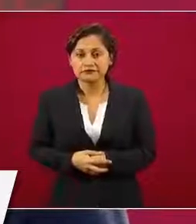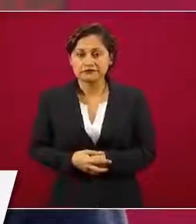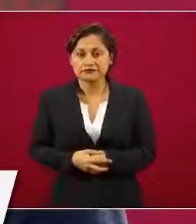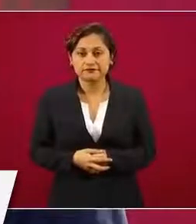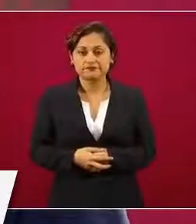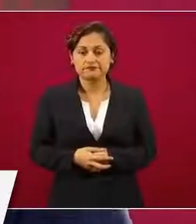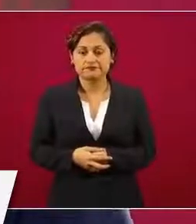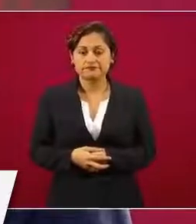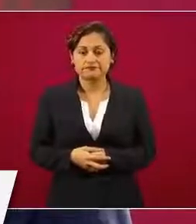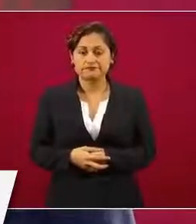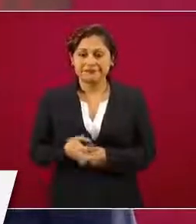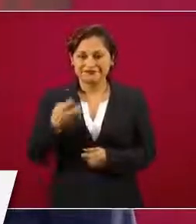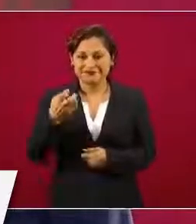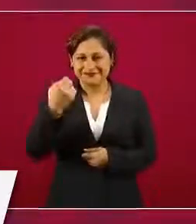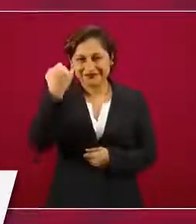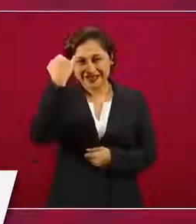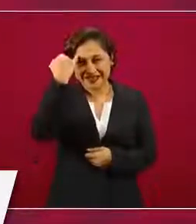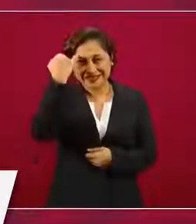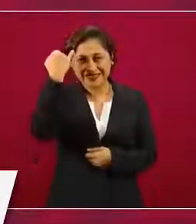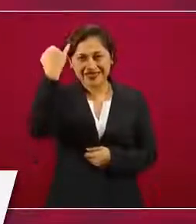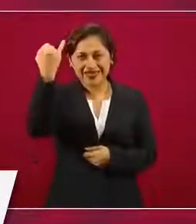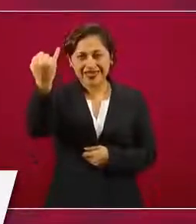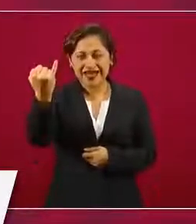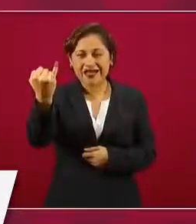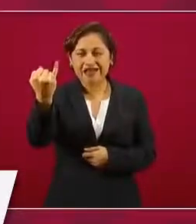esto que hablábamos, ¿no?